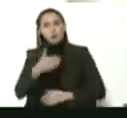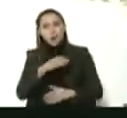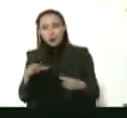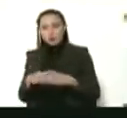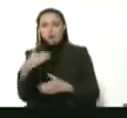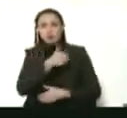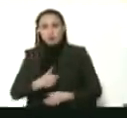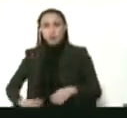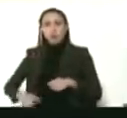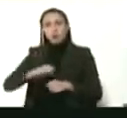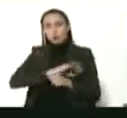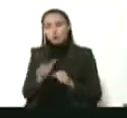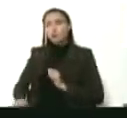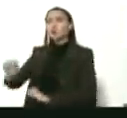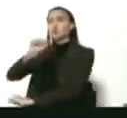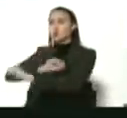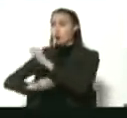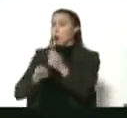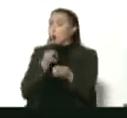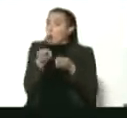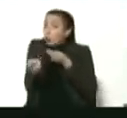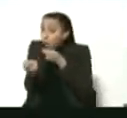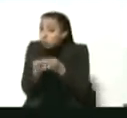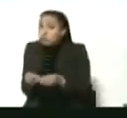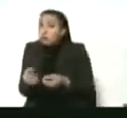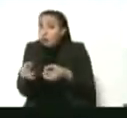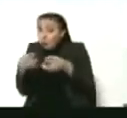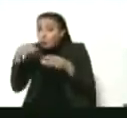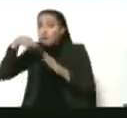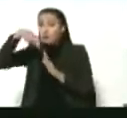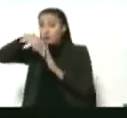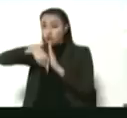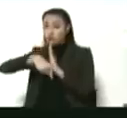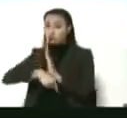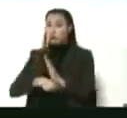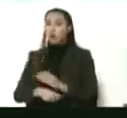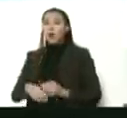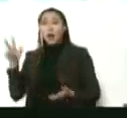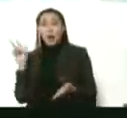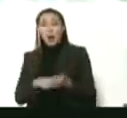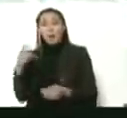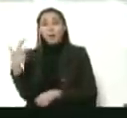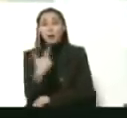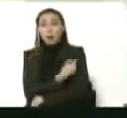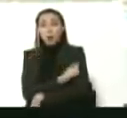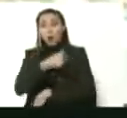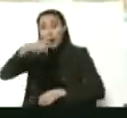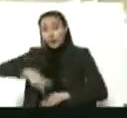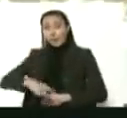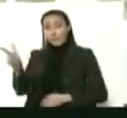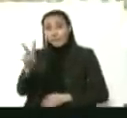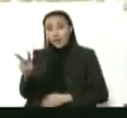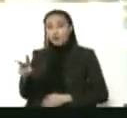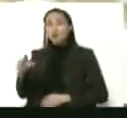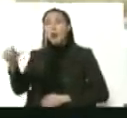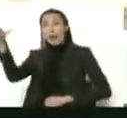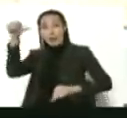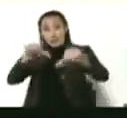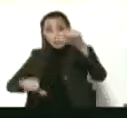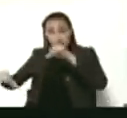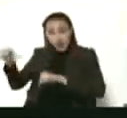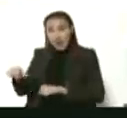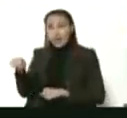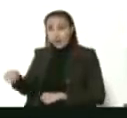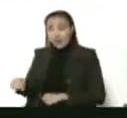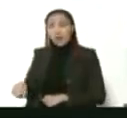anti-COVID ha sido muy riguroso para aprobar vacunas. En Venezuela solo está aprobada, científicamente